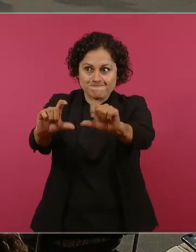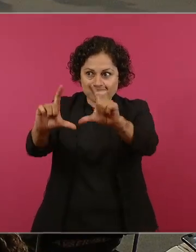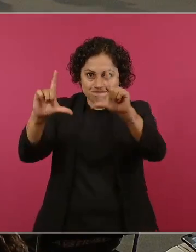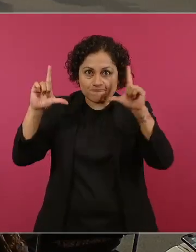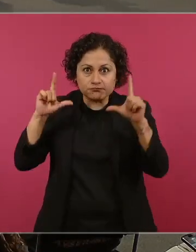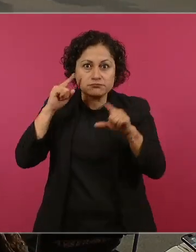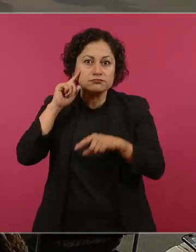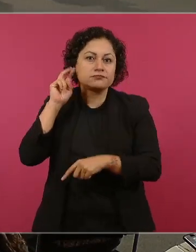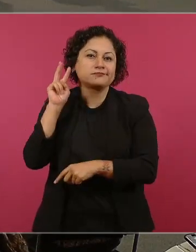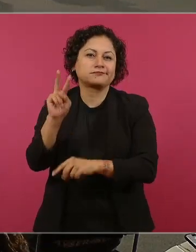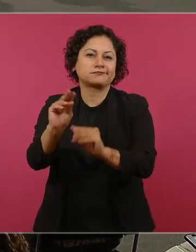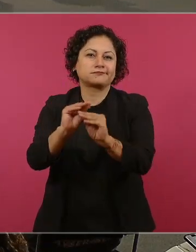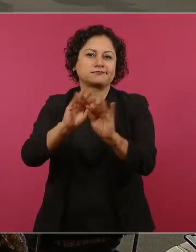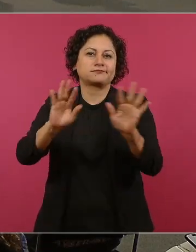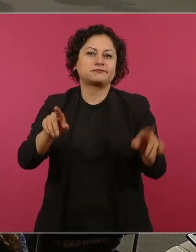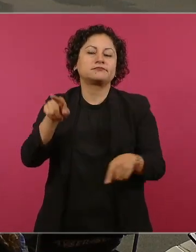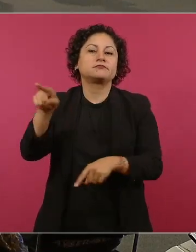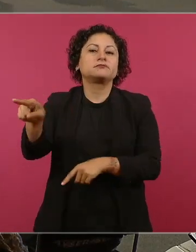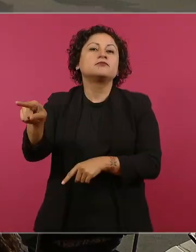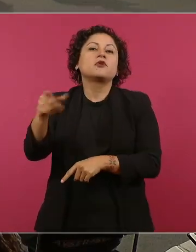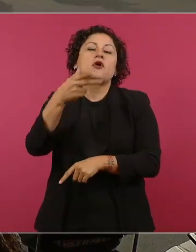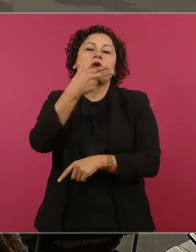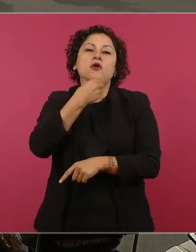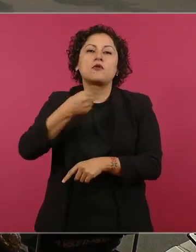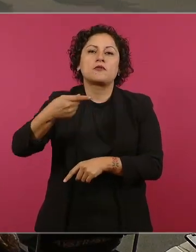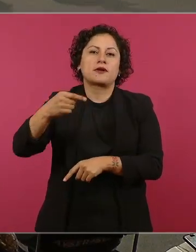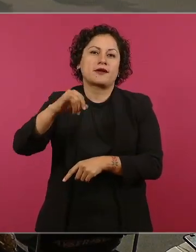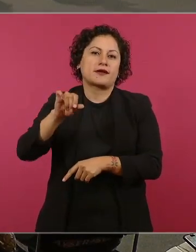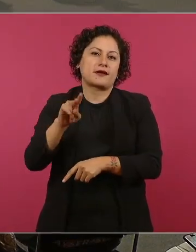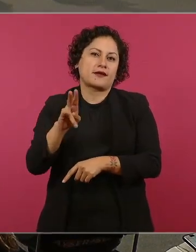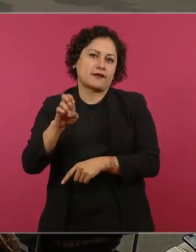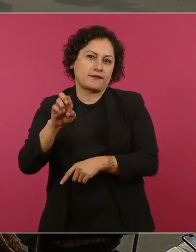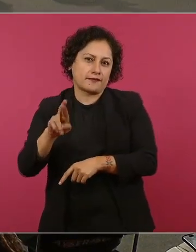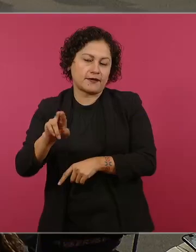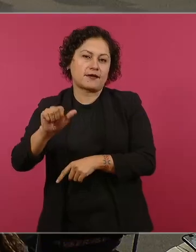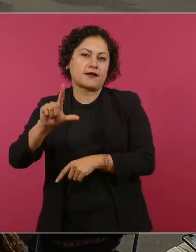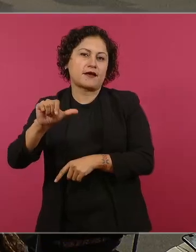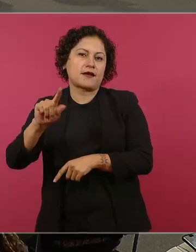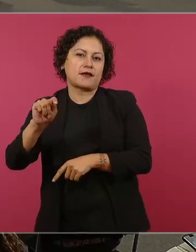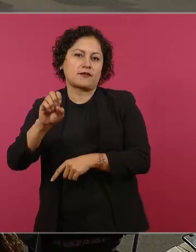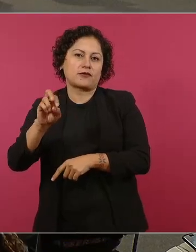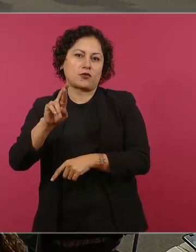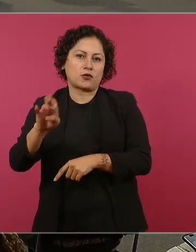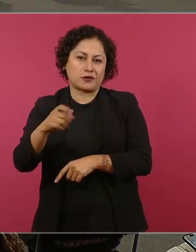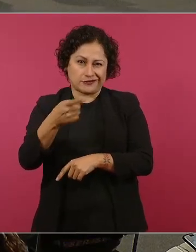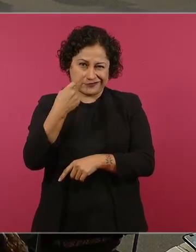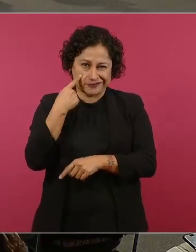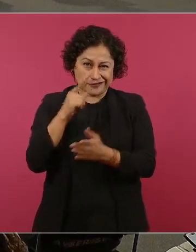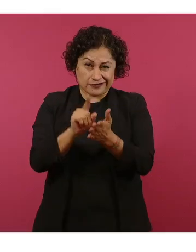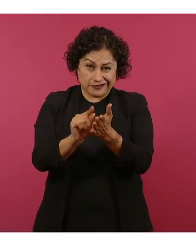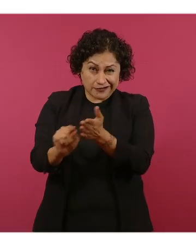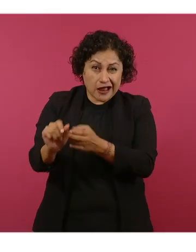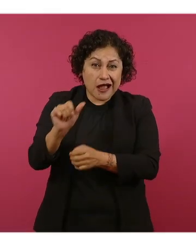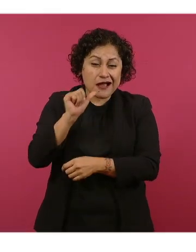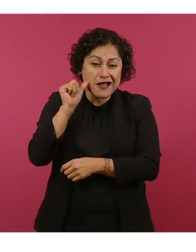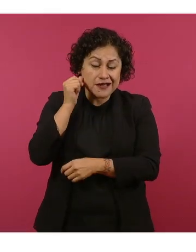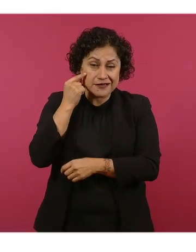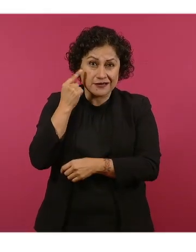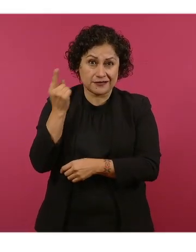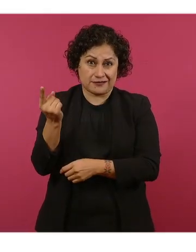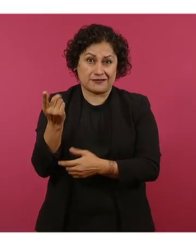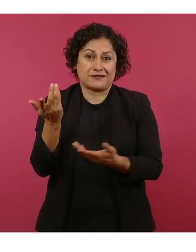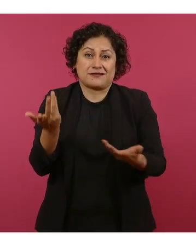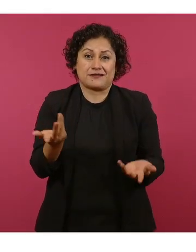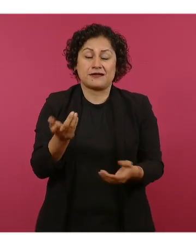de Javier Alatorre. Imagínense, vean esto, este tuit lo publicaron ayer. Hoy se perdió una batalla contra